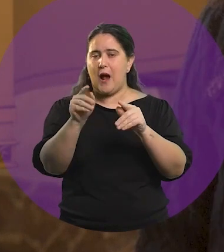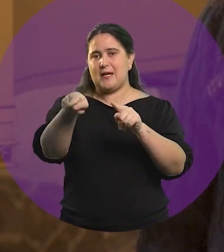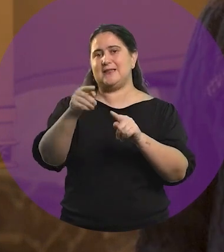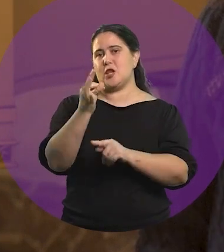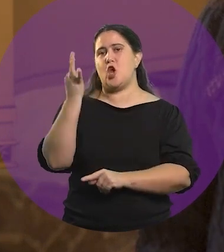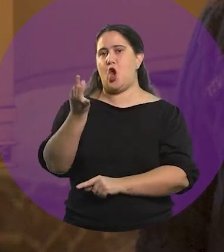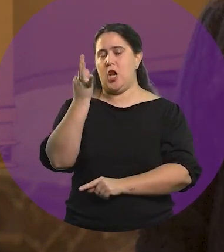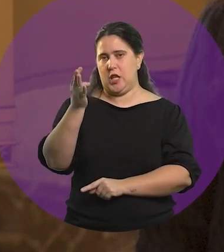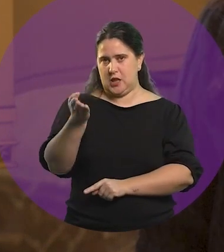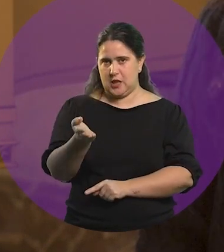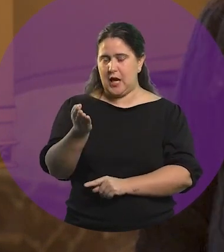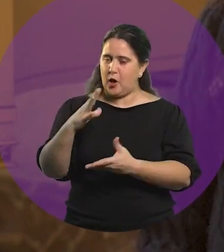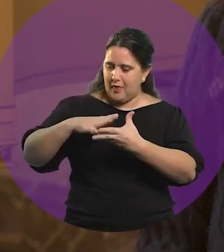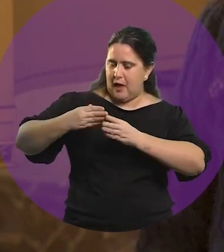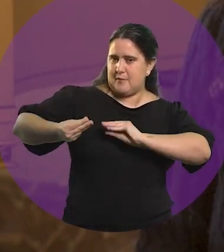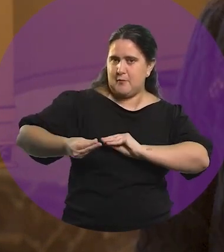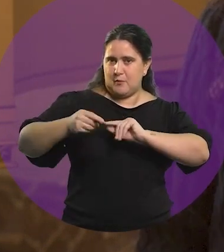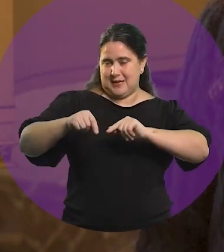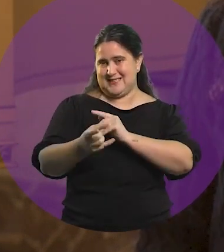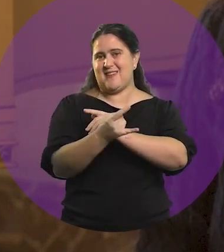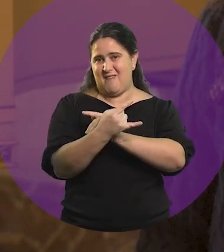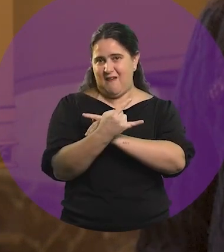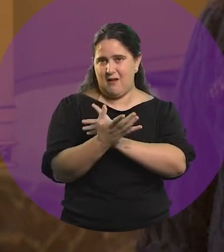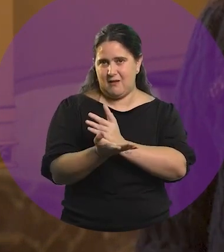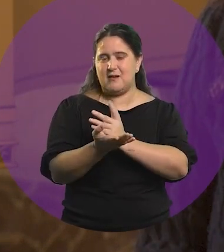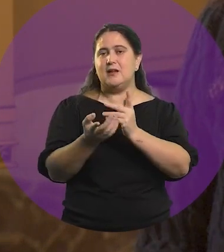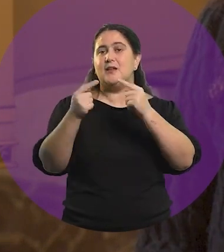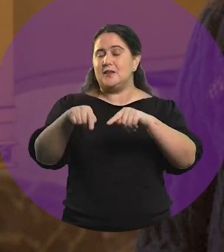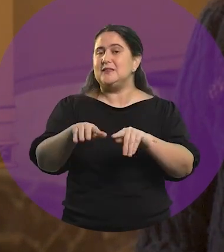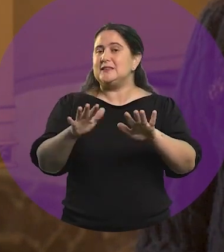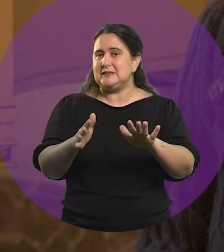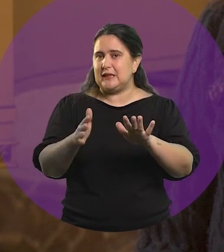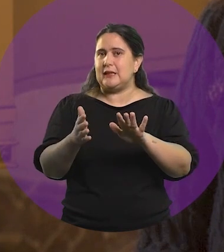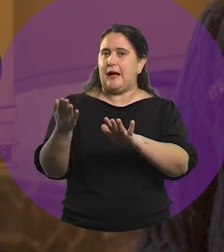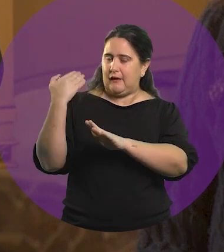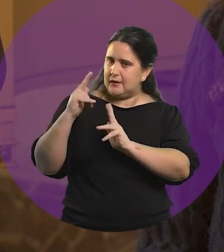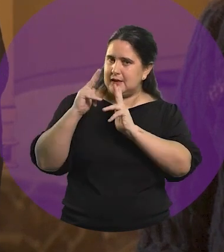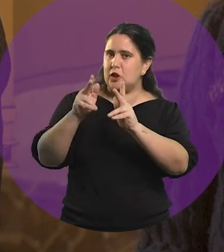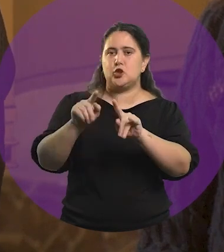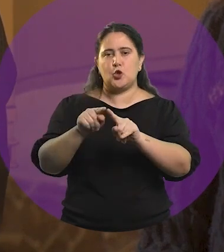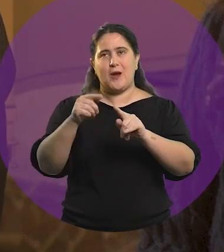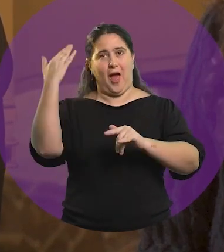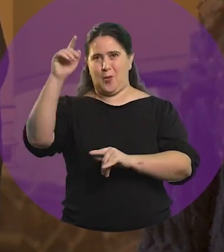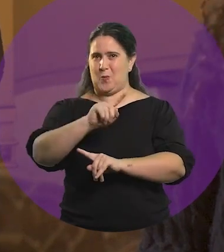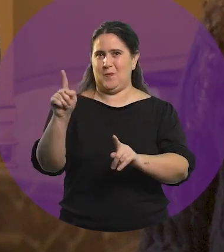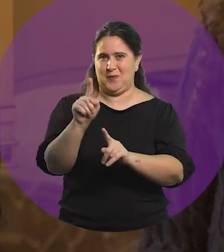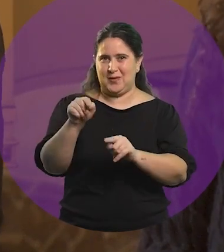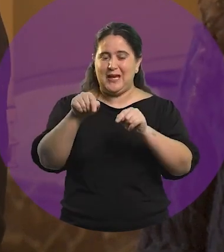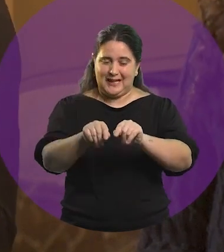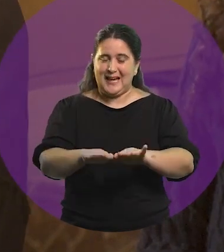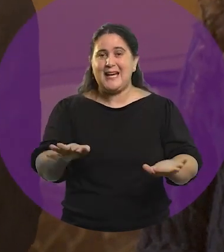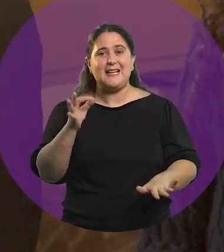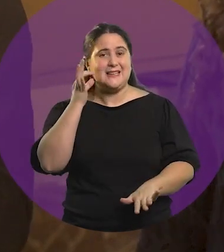es este marco teórico que adaptamos para el caso de Ceibal, que en este sentido, que es lo que decía, esto no es población adulta, acá